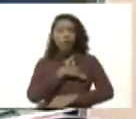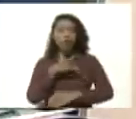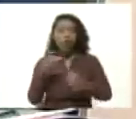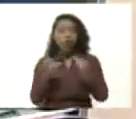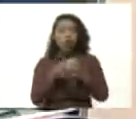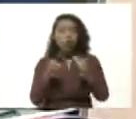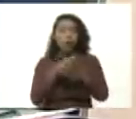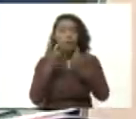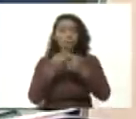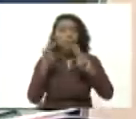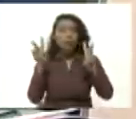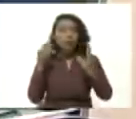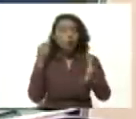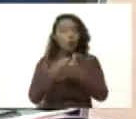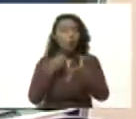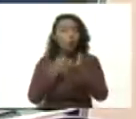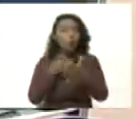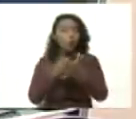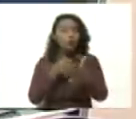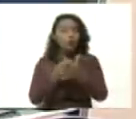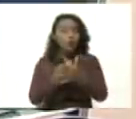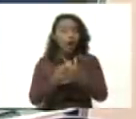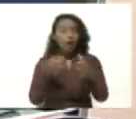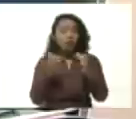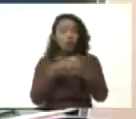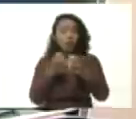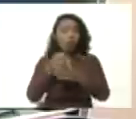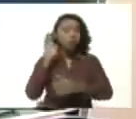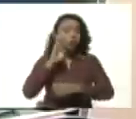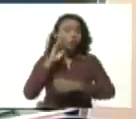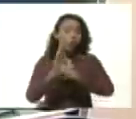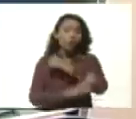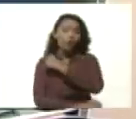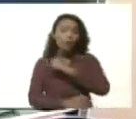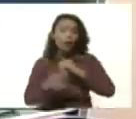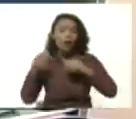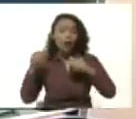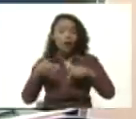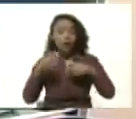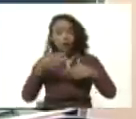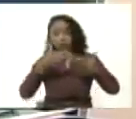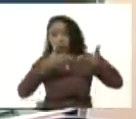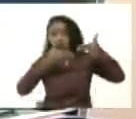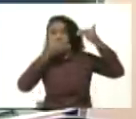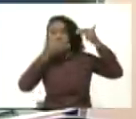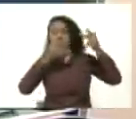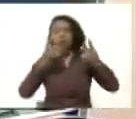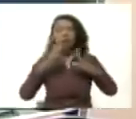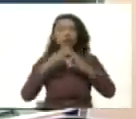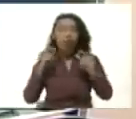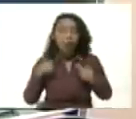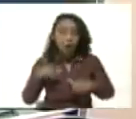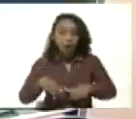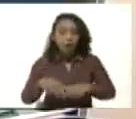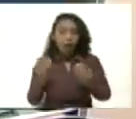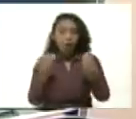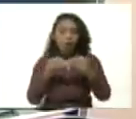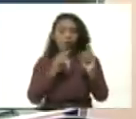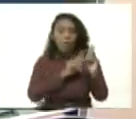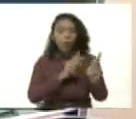Paz para la lucha contra la corrupción, contra el terrorismo y la delincuencia